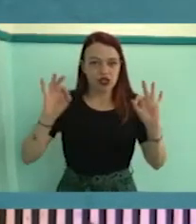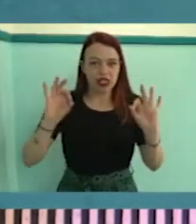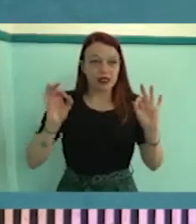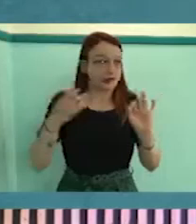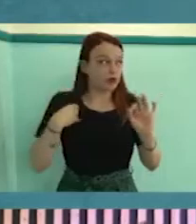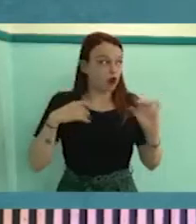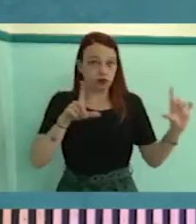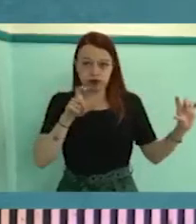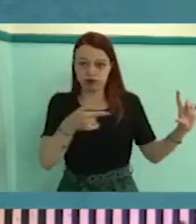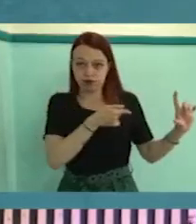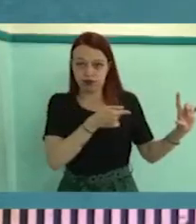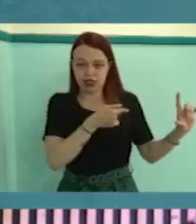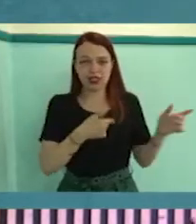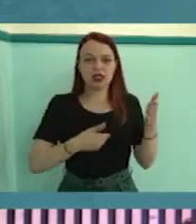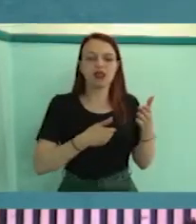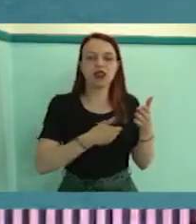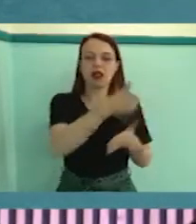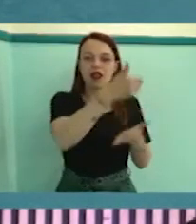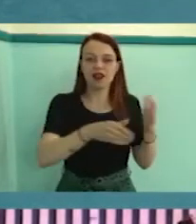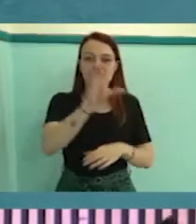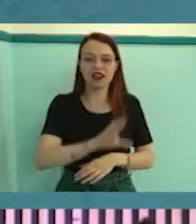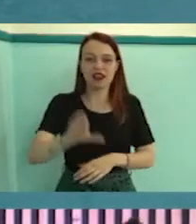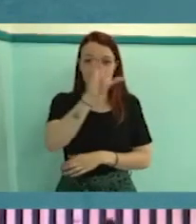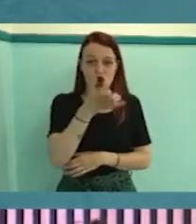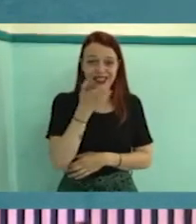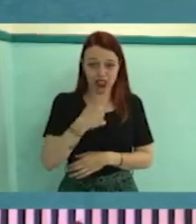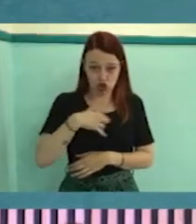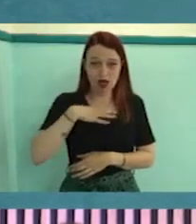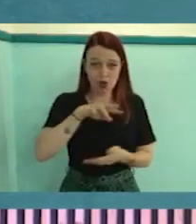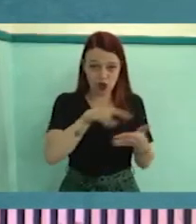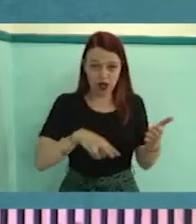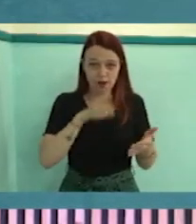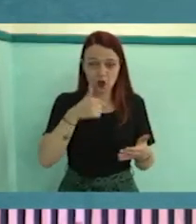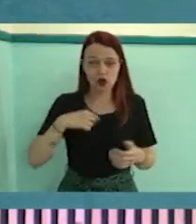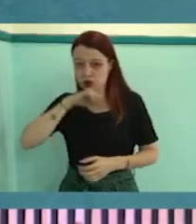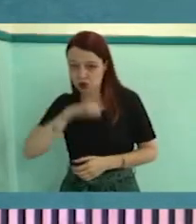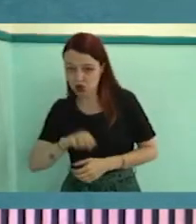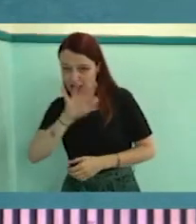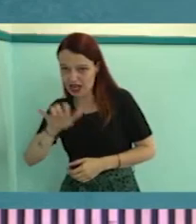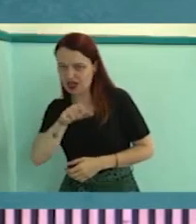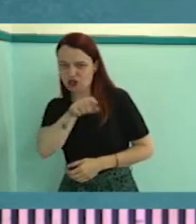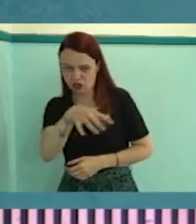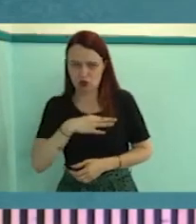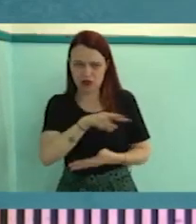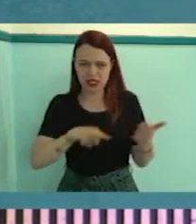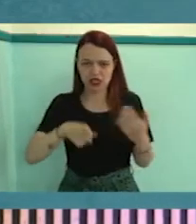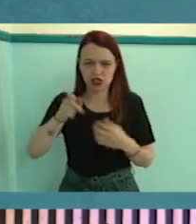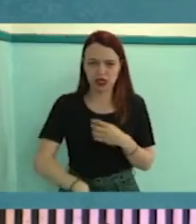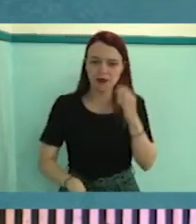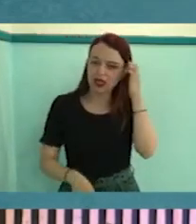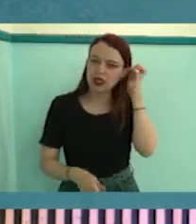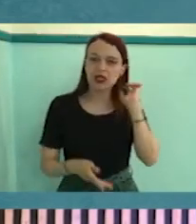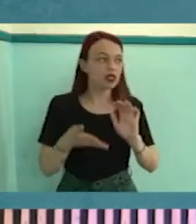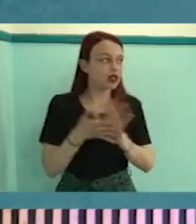científico Que si yo me lo he podido leer siendo de letras todo el mundo se lo puede leer Eh Esto no es entonces Quiénes hablan de que las dias han fallado no es Mara